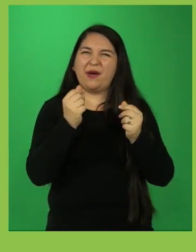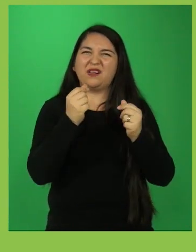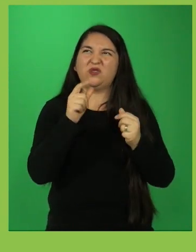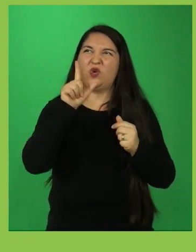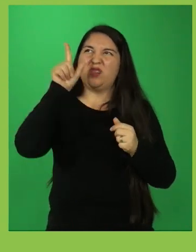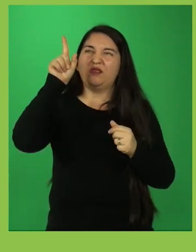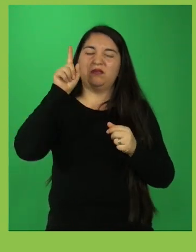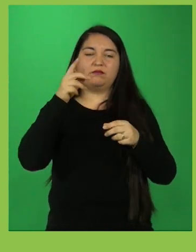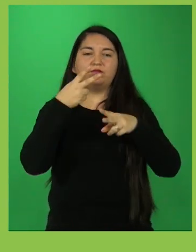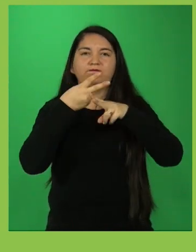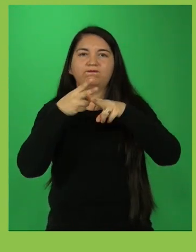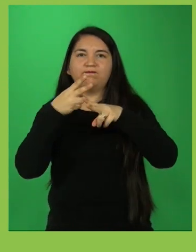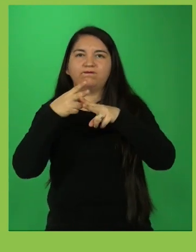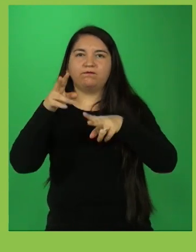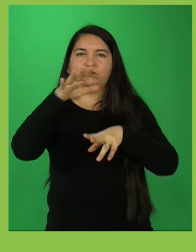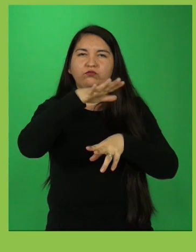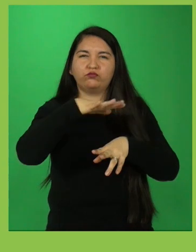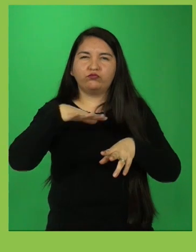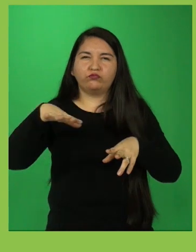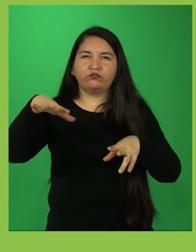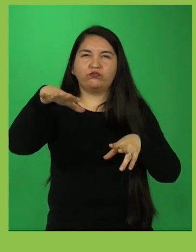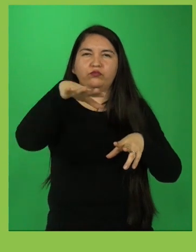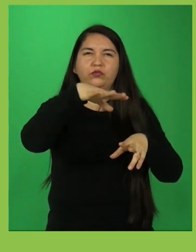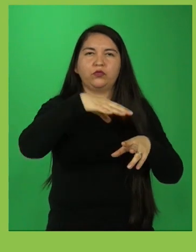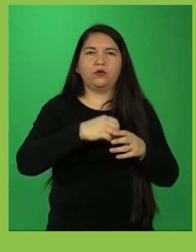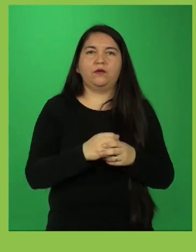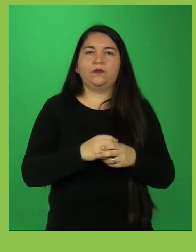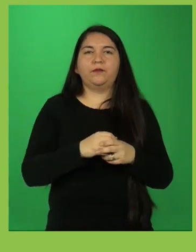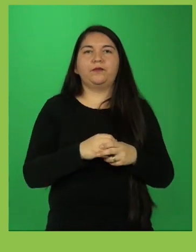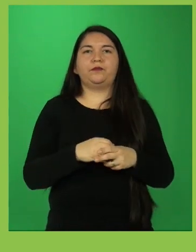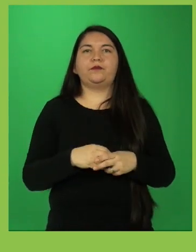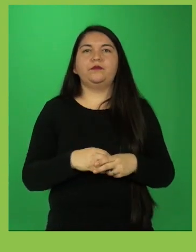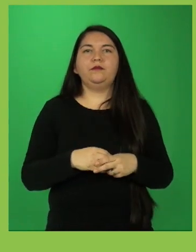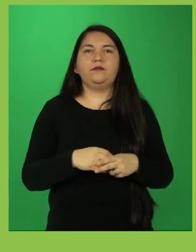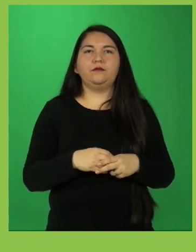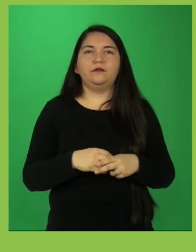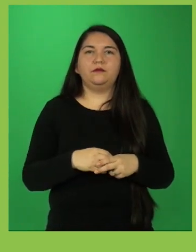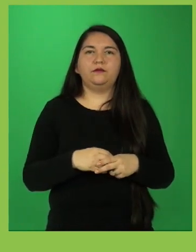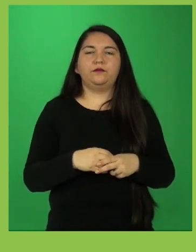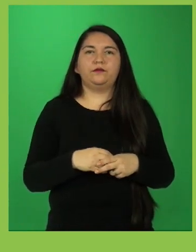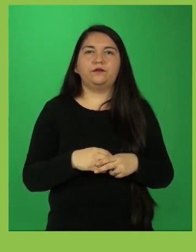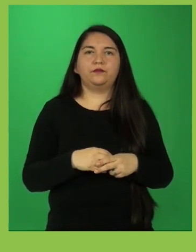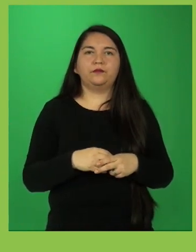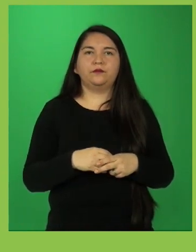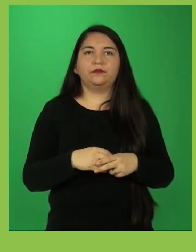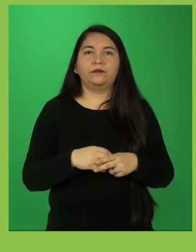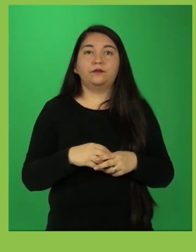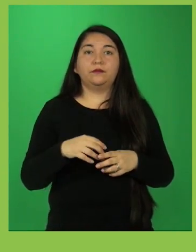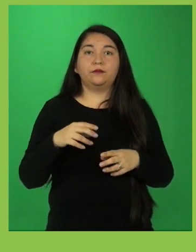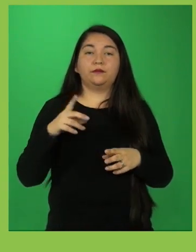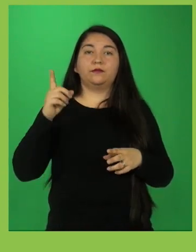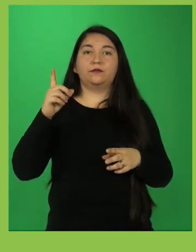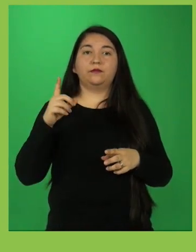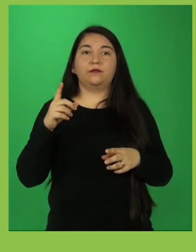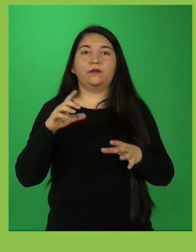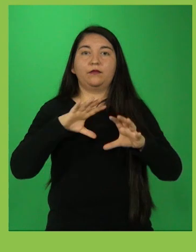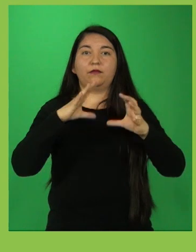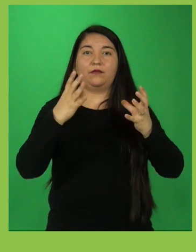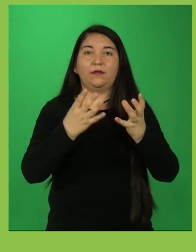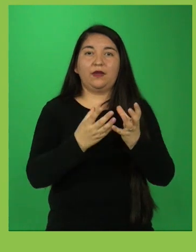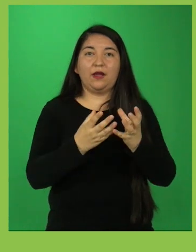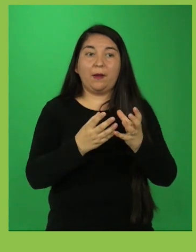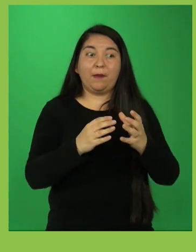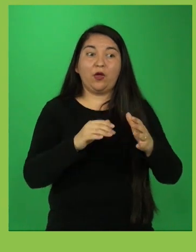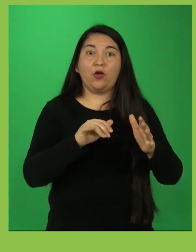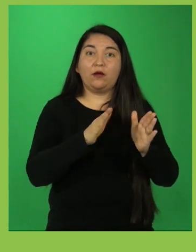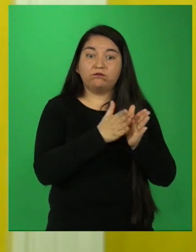ser superior los enviaba a la Tierra, porque todavía eran muy influenciados por el creacionismo, lo enviaba a la Tierra, pero esto a lo largo que iba